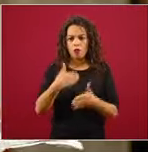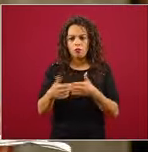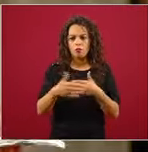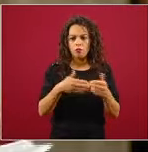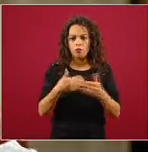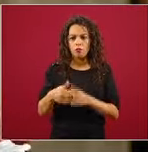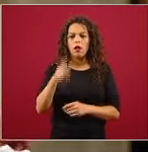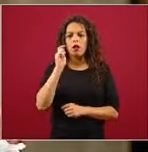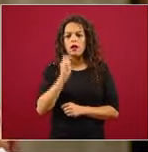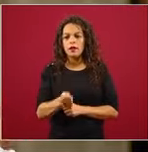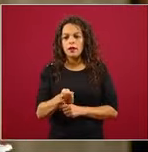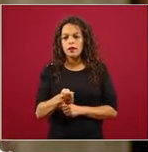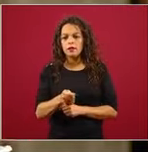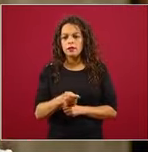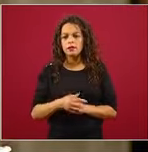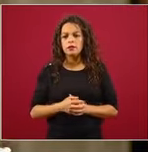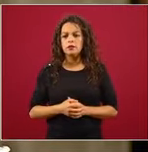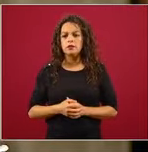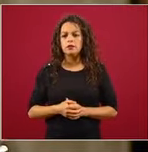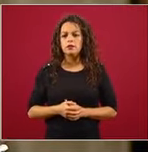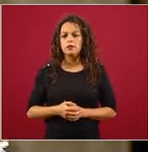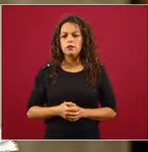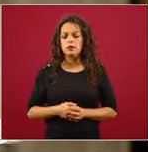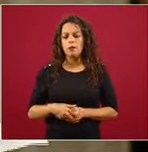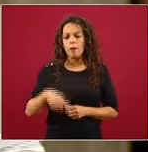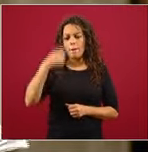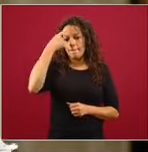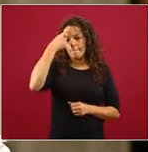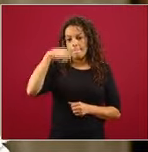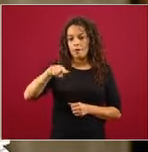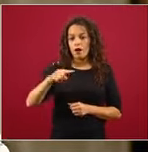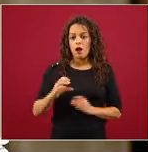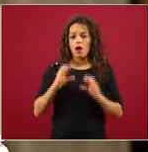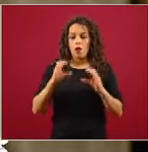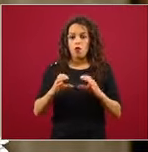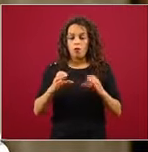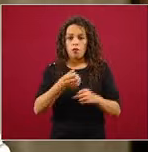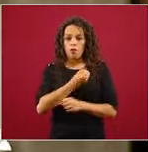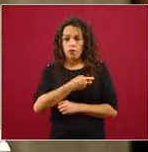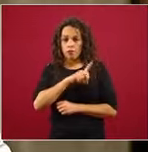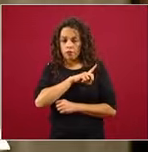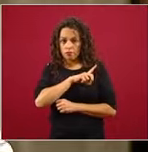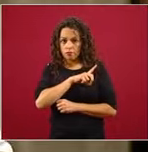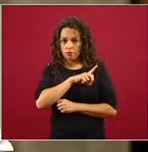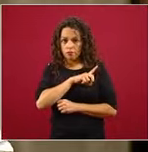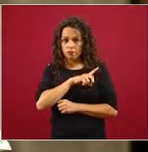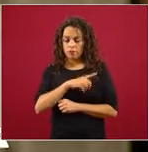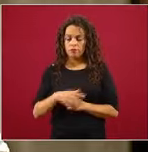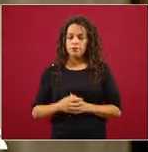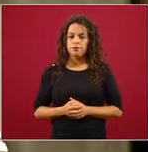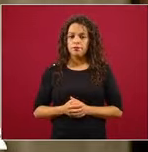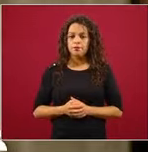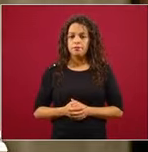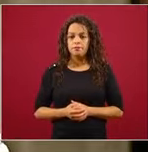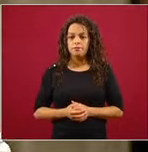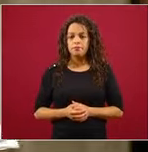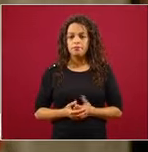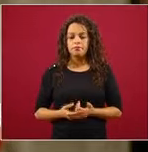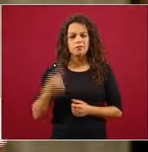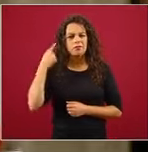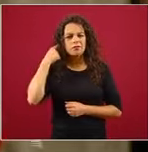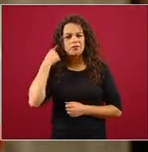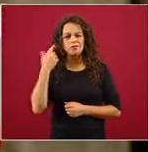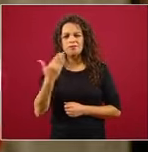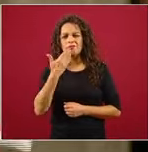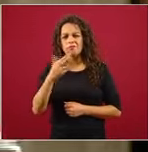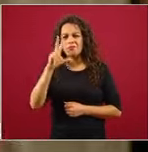para ahora sí que darles un cerco sanitario y tenerlas en cuarentena. Hemos visto que si bien